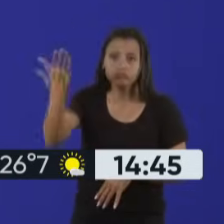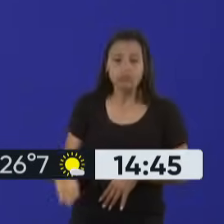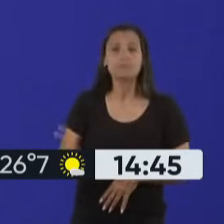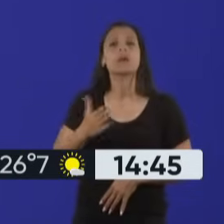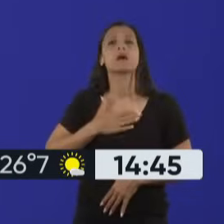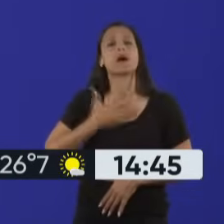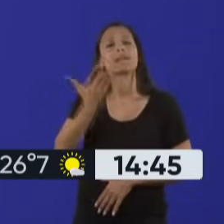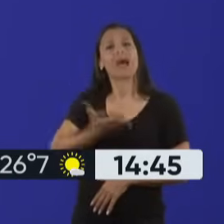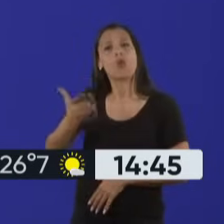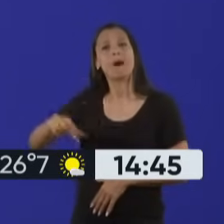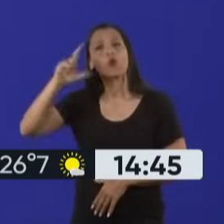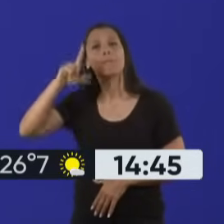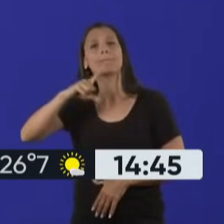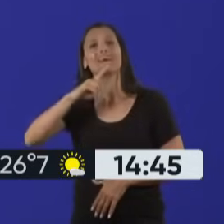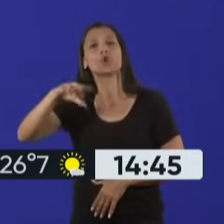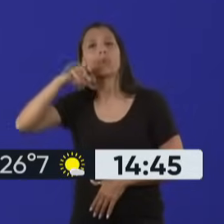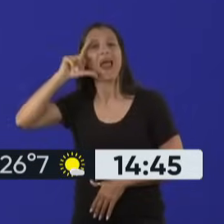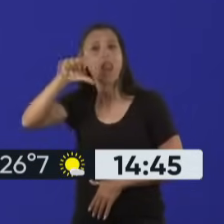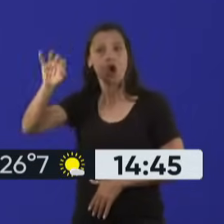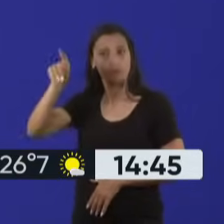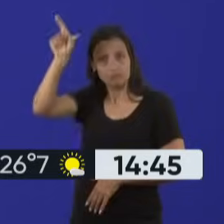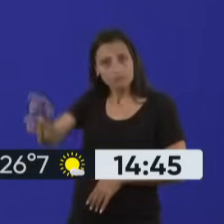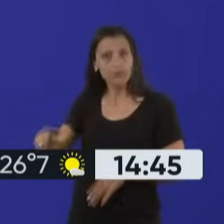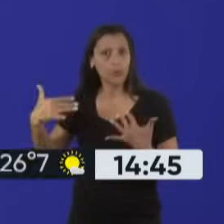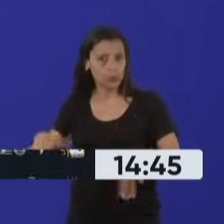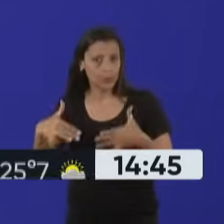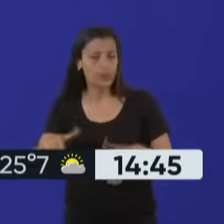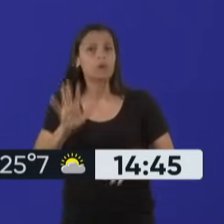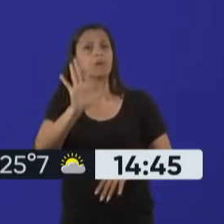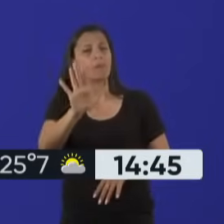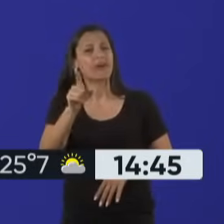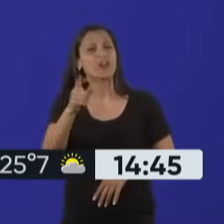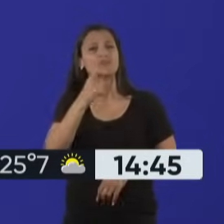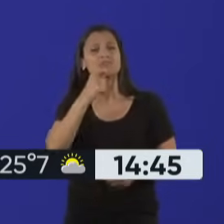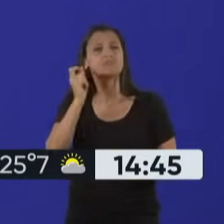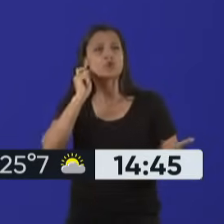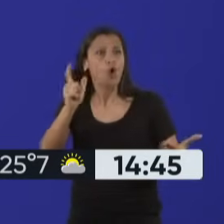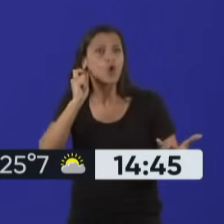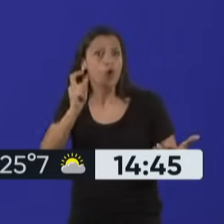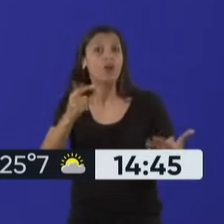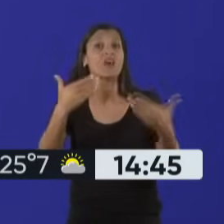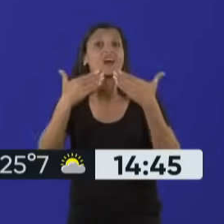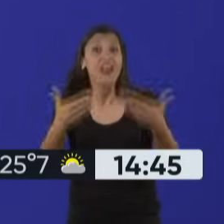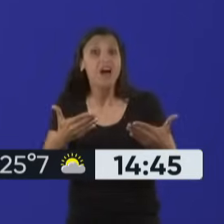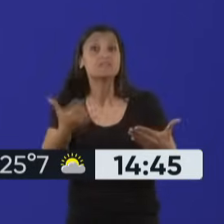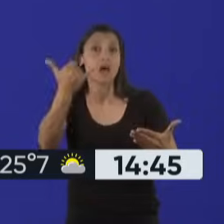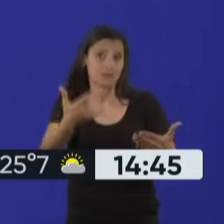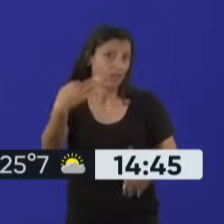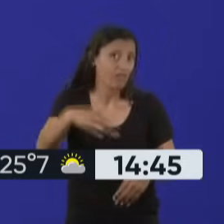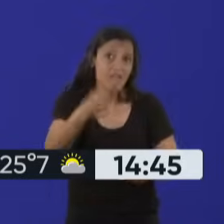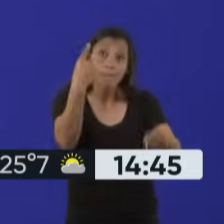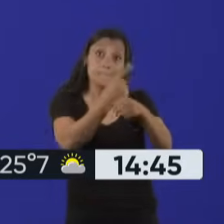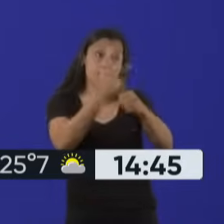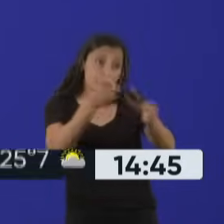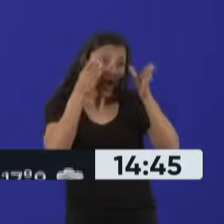Capital Humano, pero claramente esto no hubiera sido posible si no había orden en las calles, y ahí también